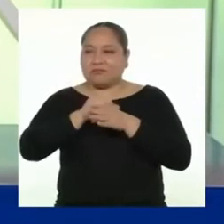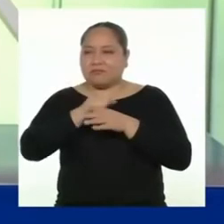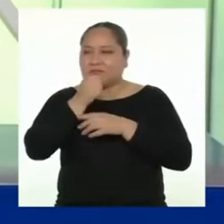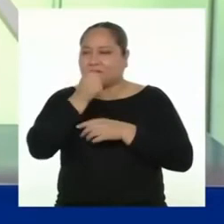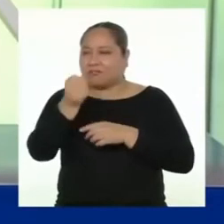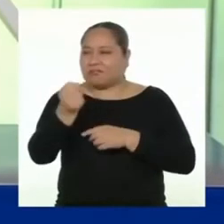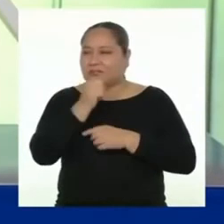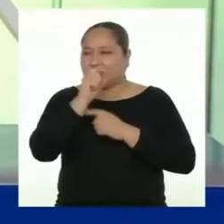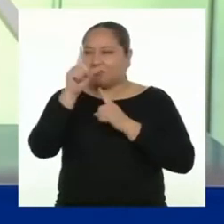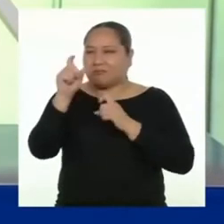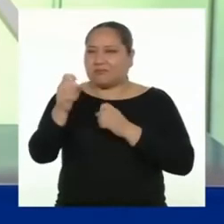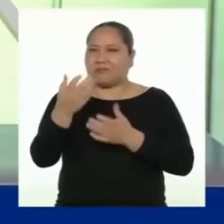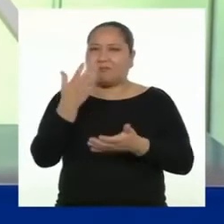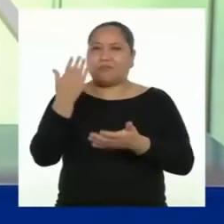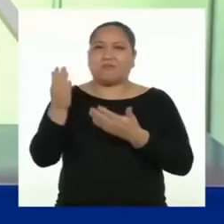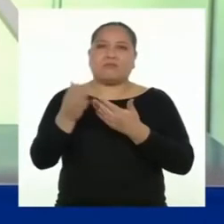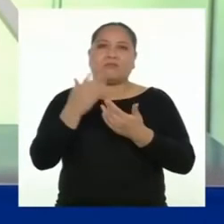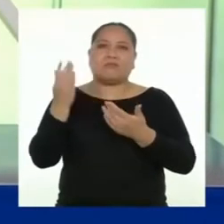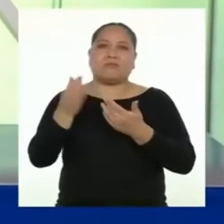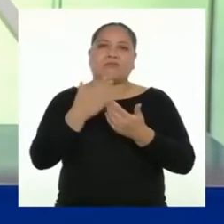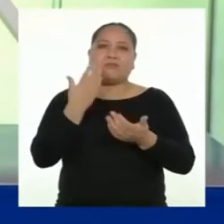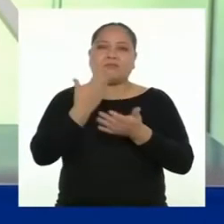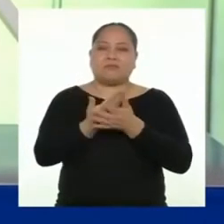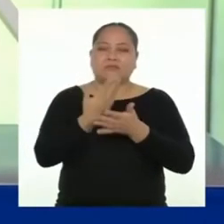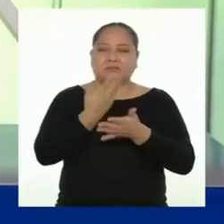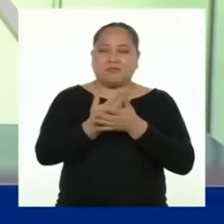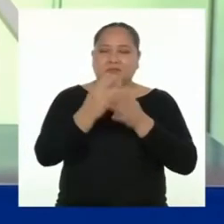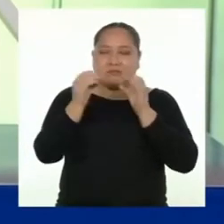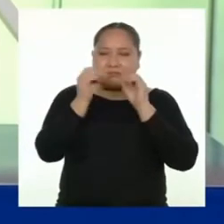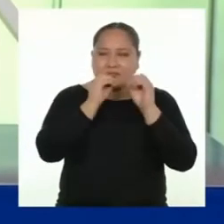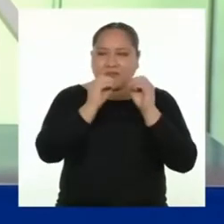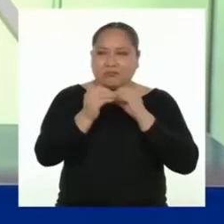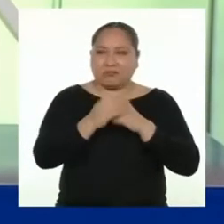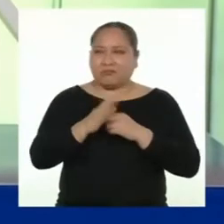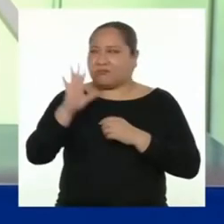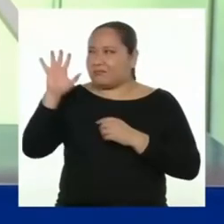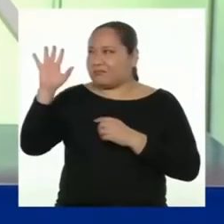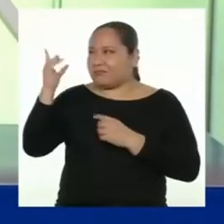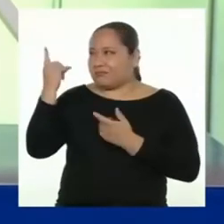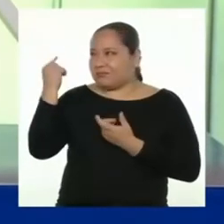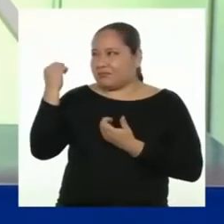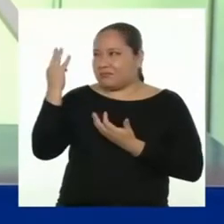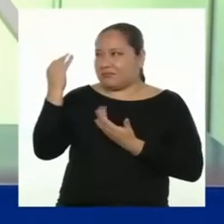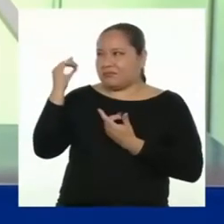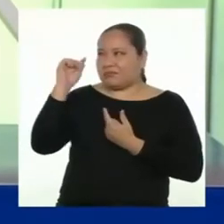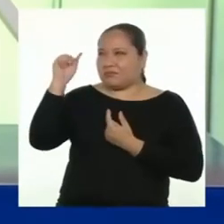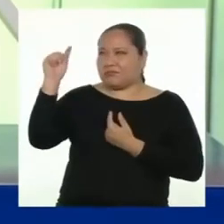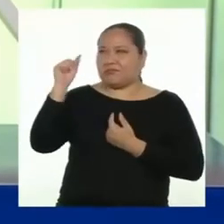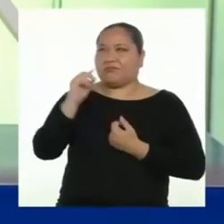Así nos será más fácil verificar y hacer los reajustes. Denos solo